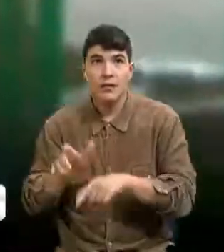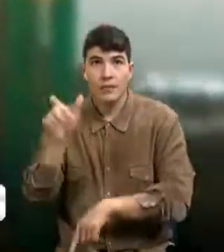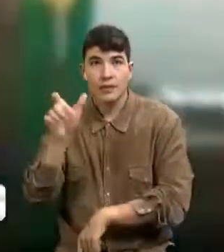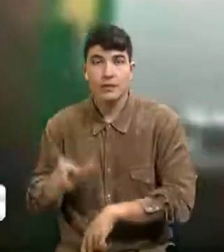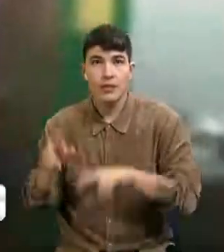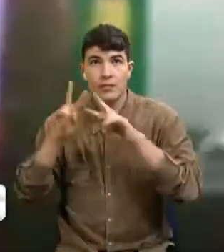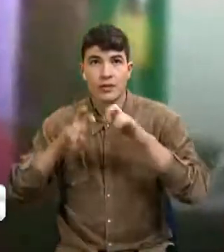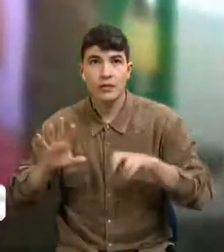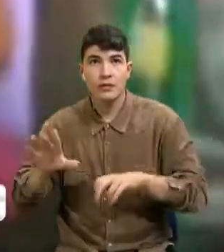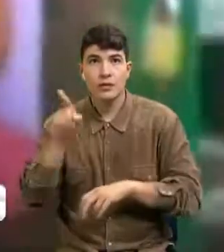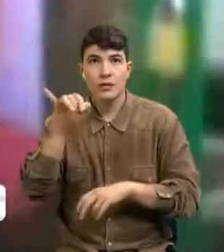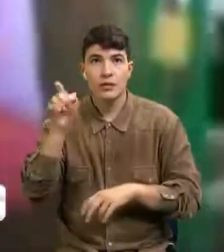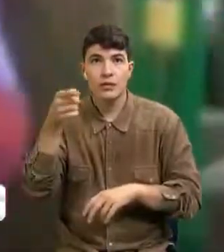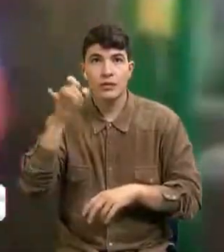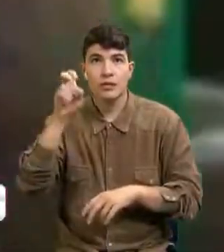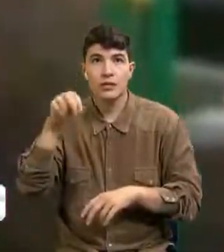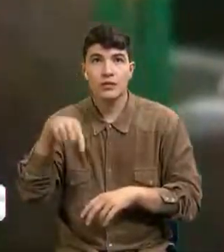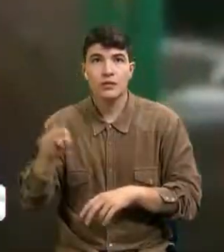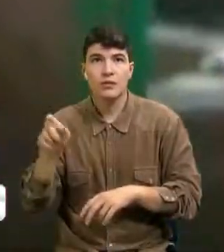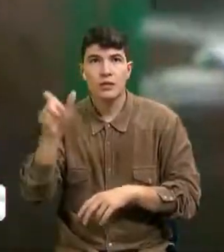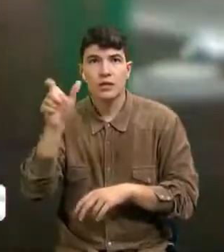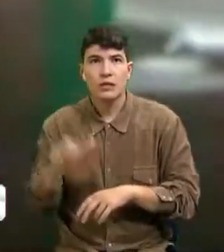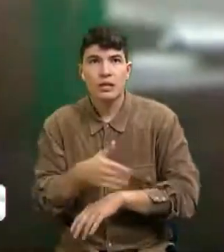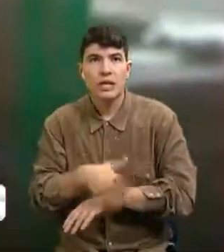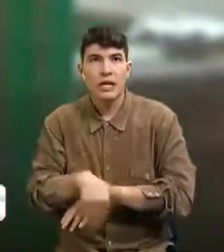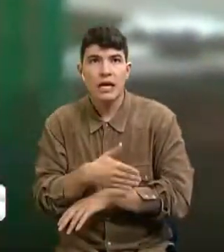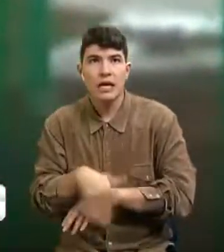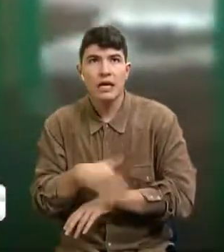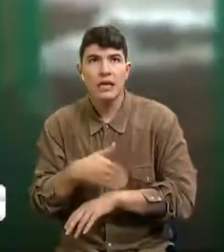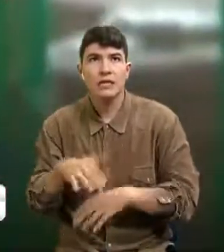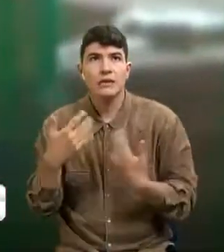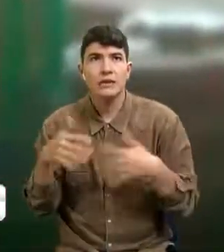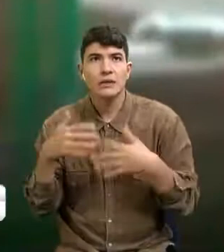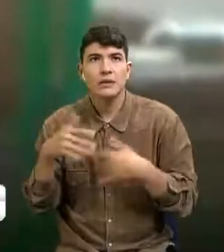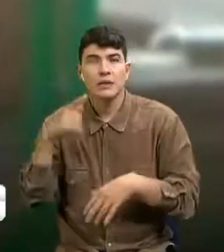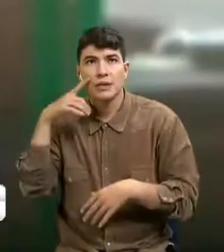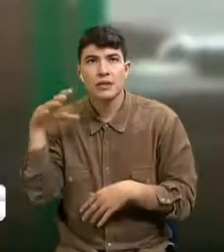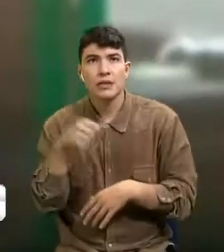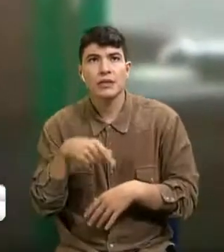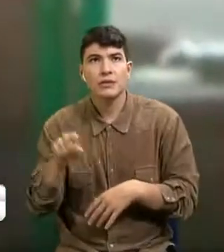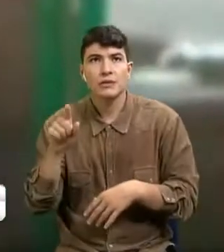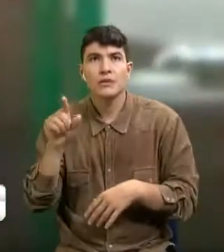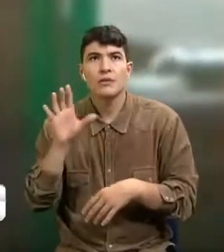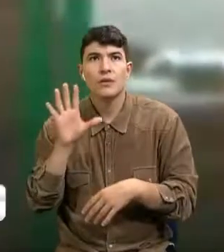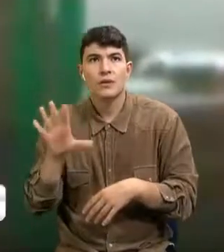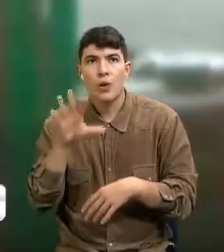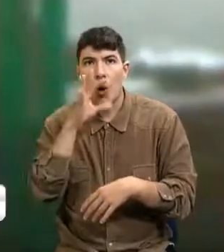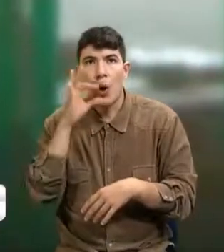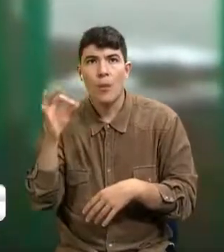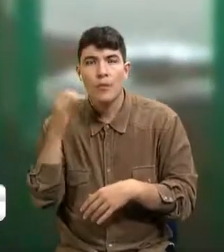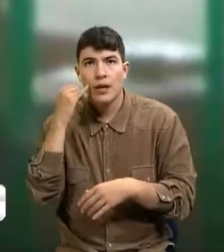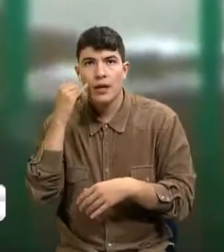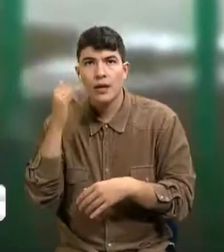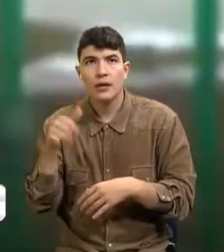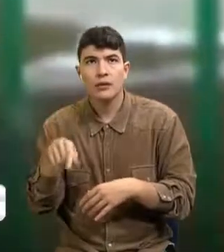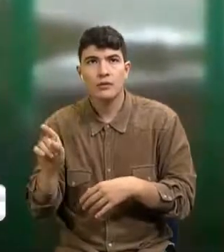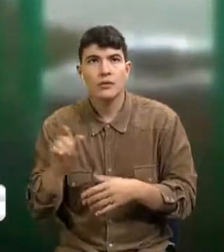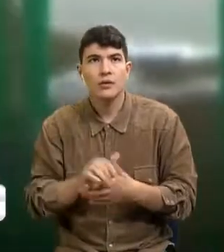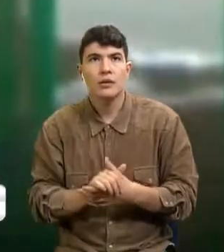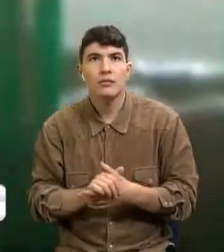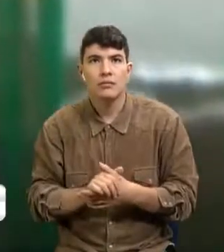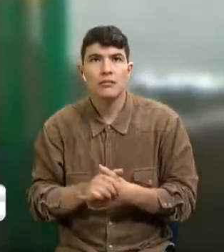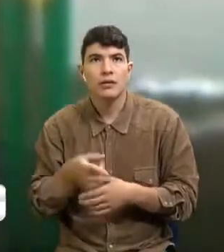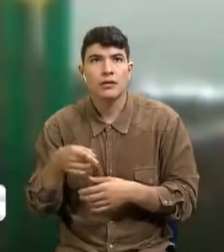investigadores de la sijín se hacía pasar como habitante de la calle logrando detectar como delinquía la banda criminal los heroicos que